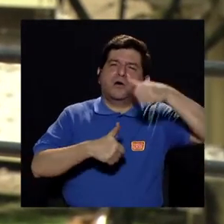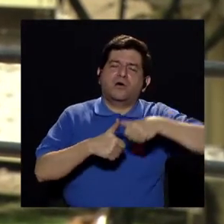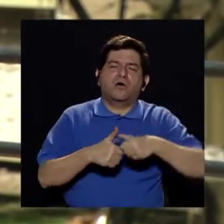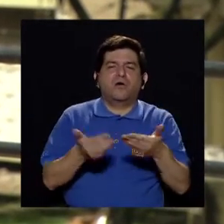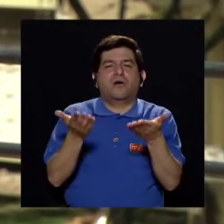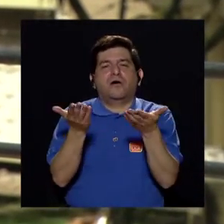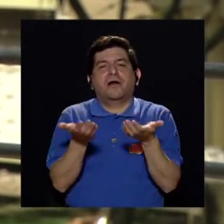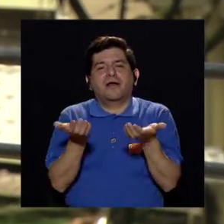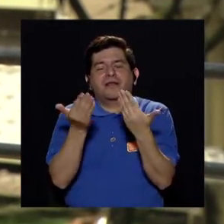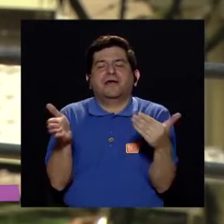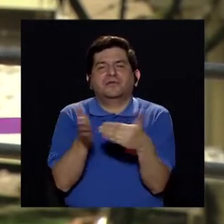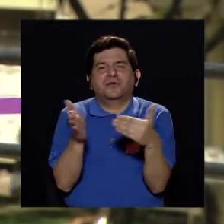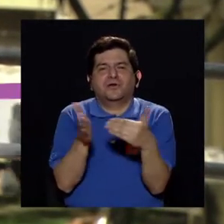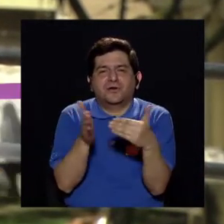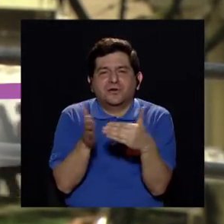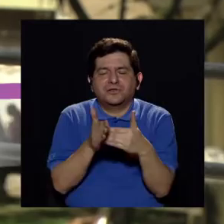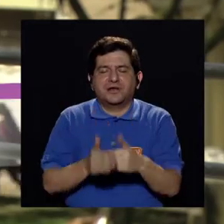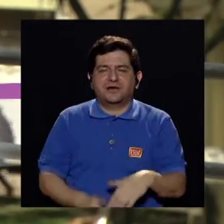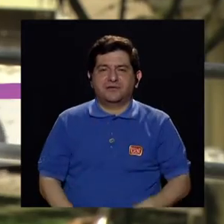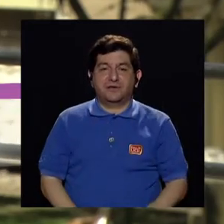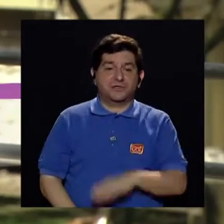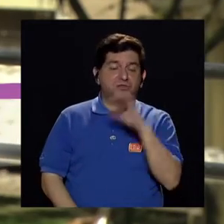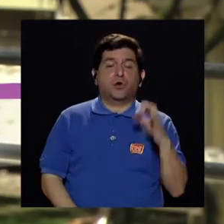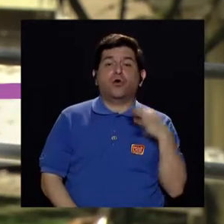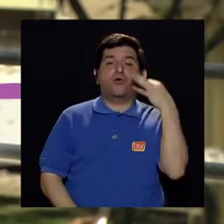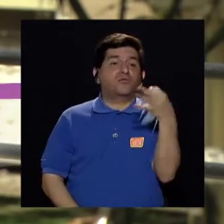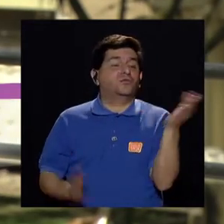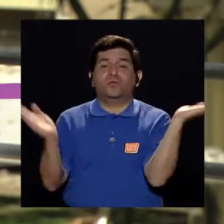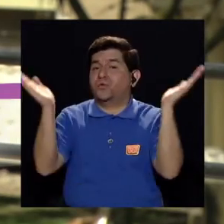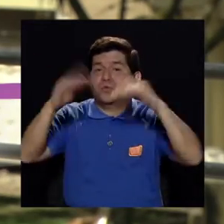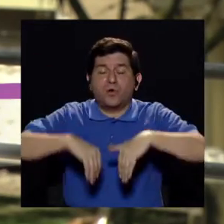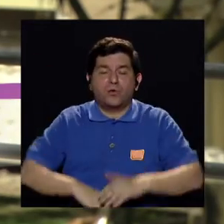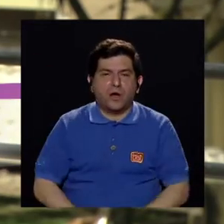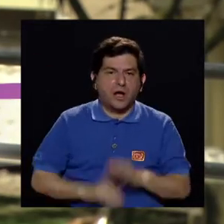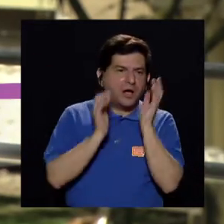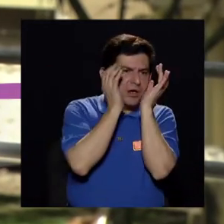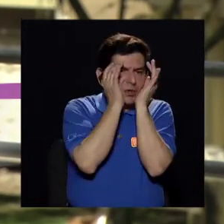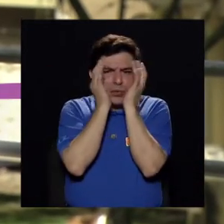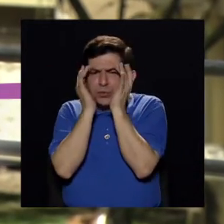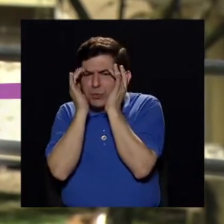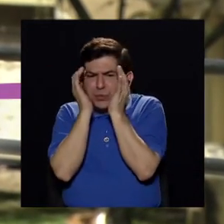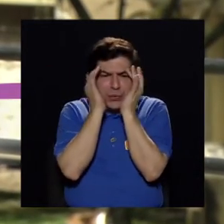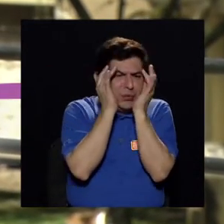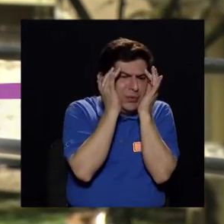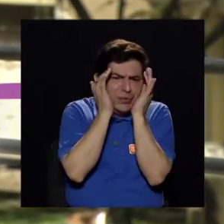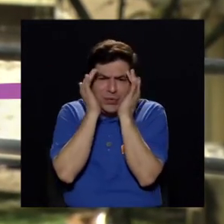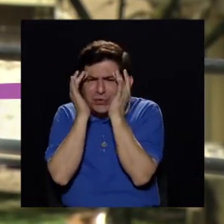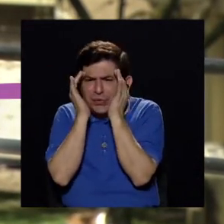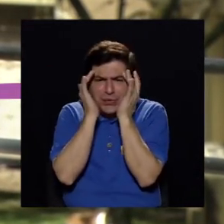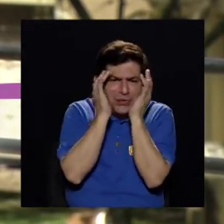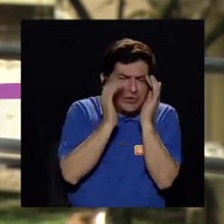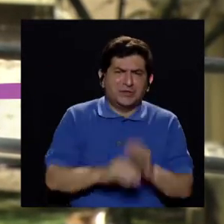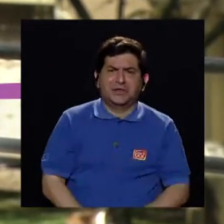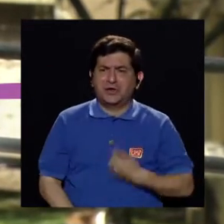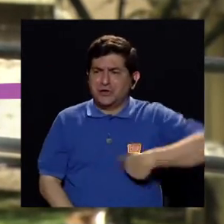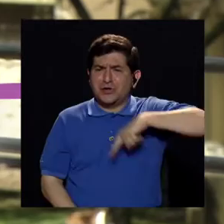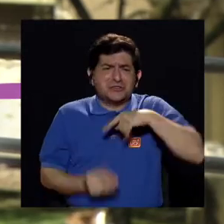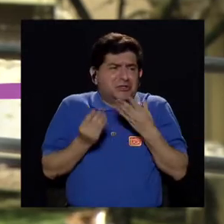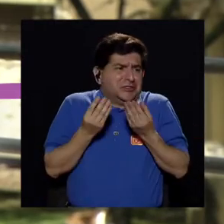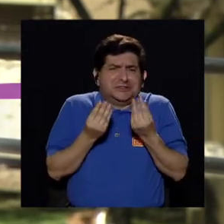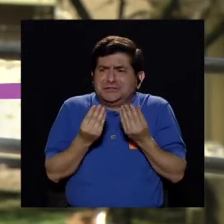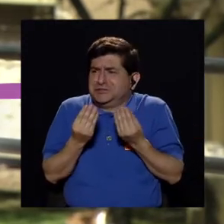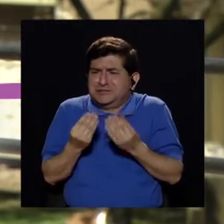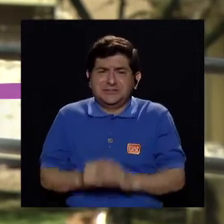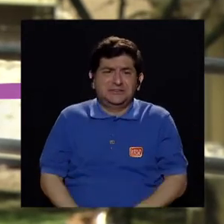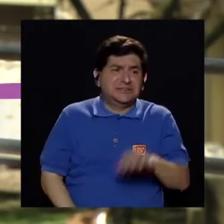añorando el pasado. O vivimos en un futuro que no existe, ansiosos, ansiosas, llenos de